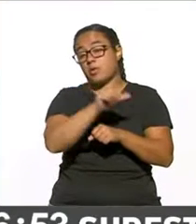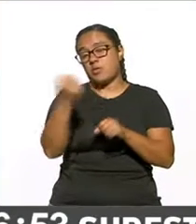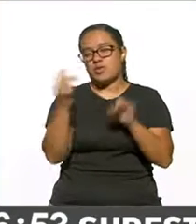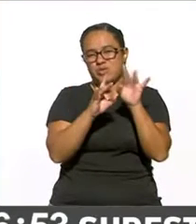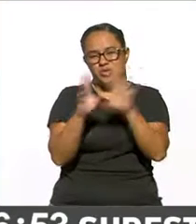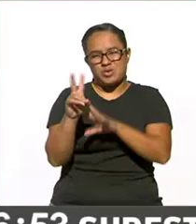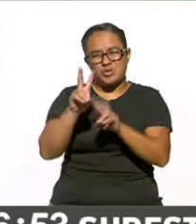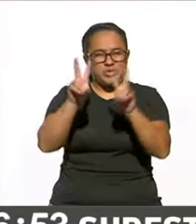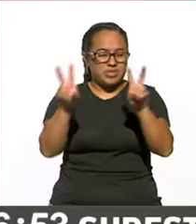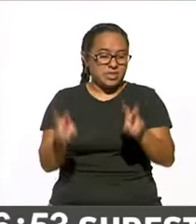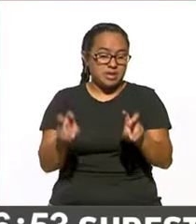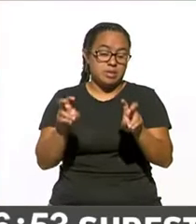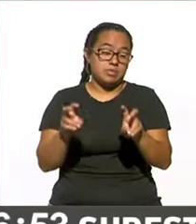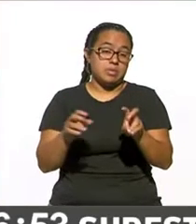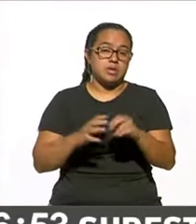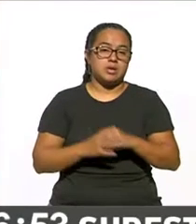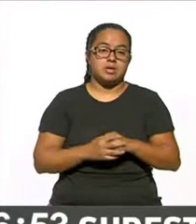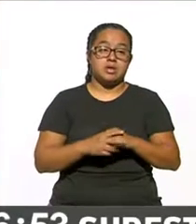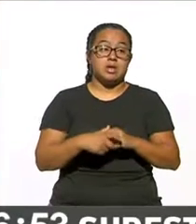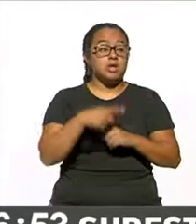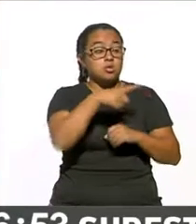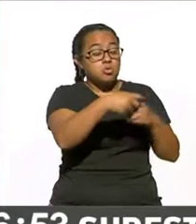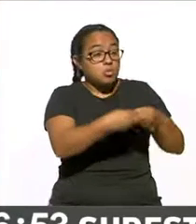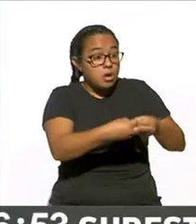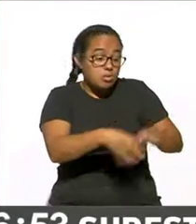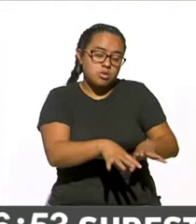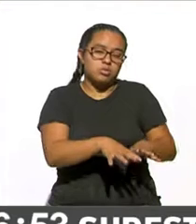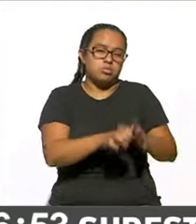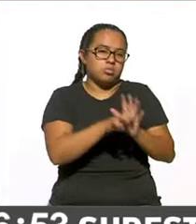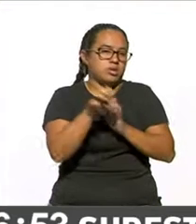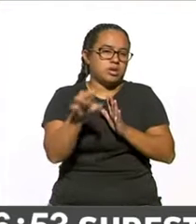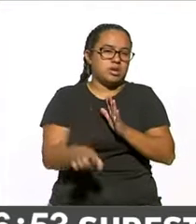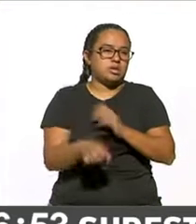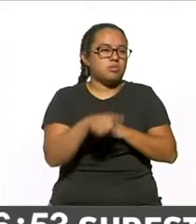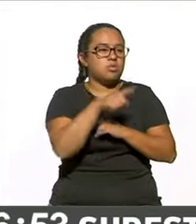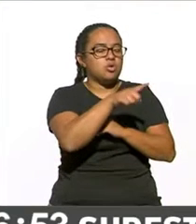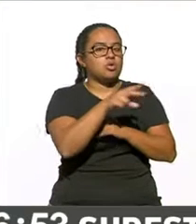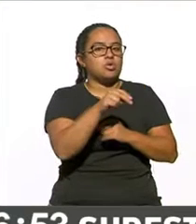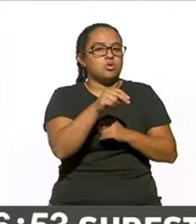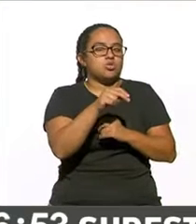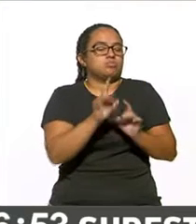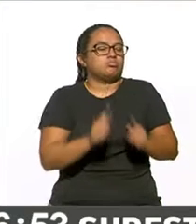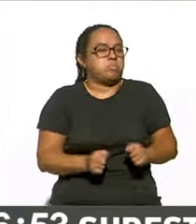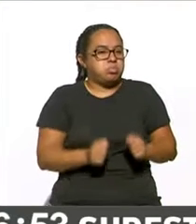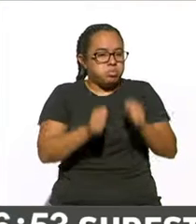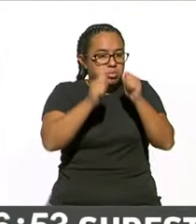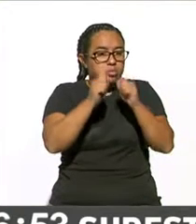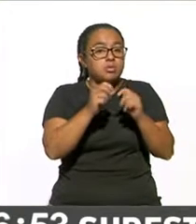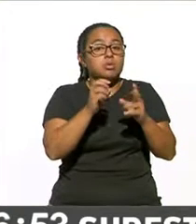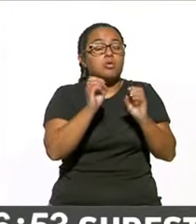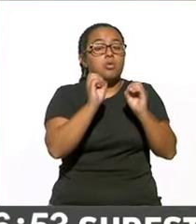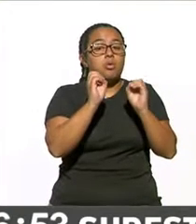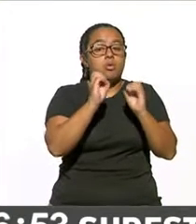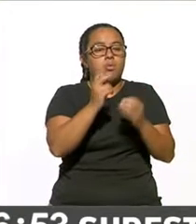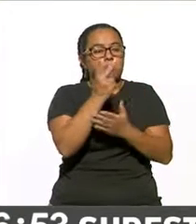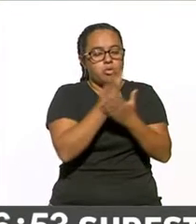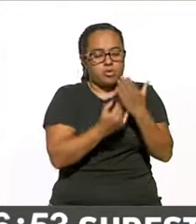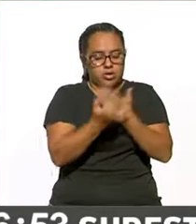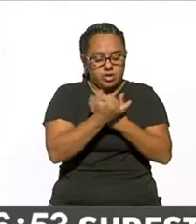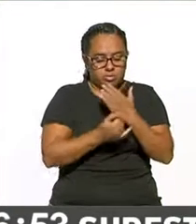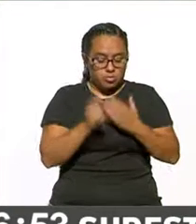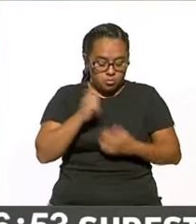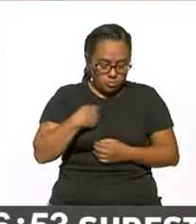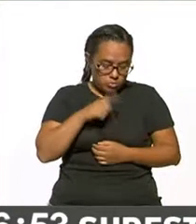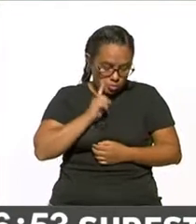circunstancia o razonamiento que llevara al aborto, como cuando es imprudencial o cuando los proyectos de vida y desarrollo de la